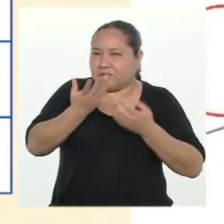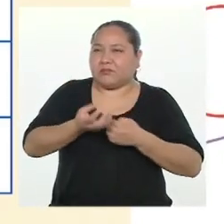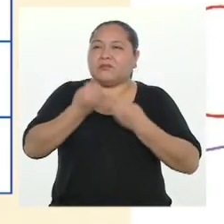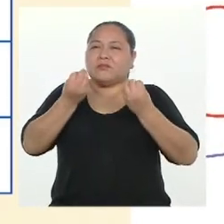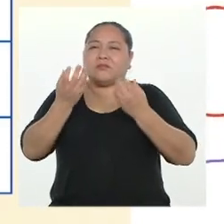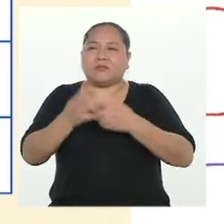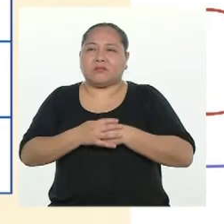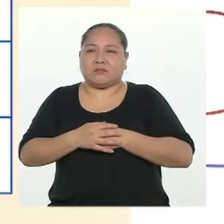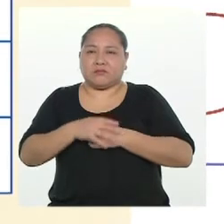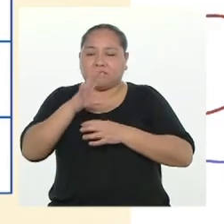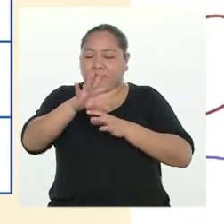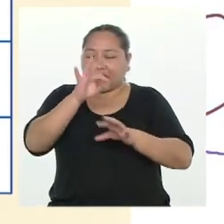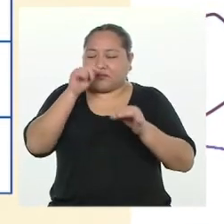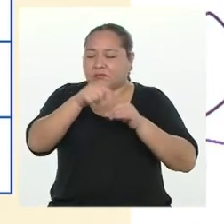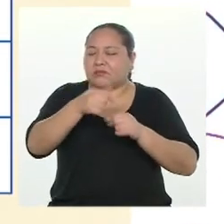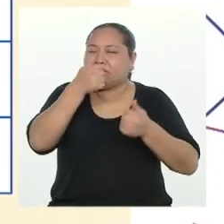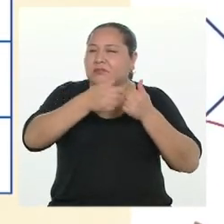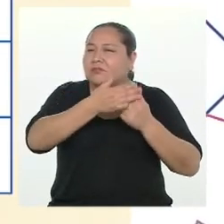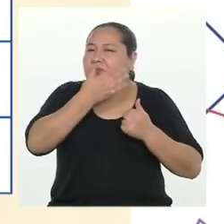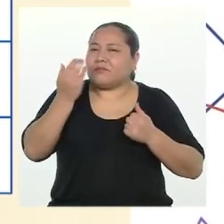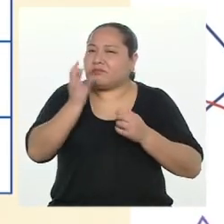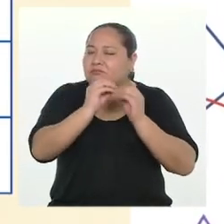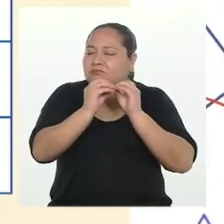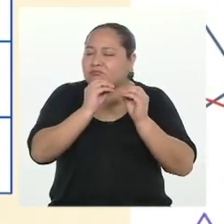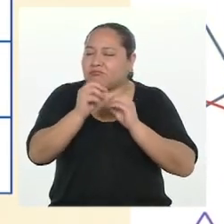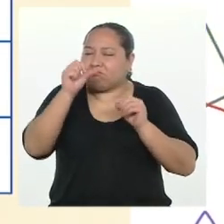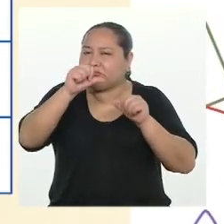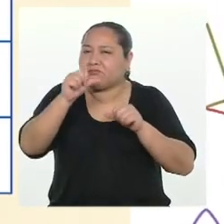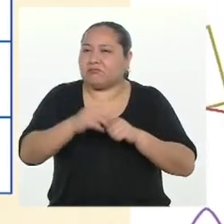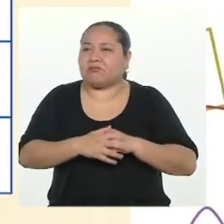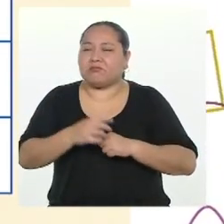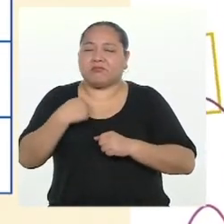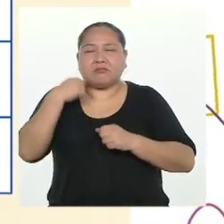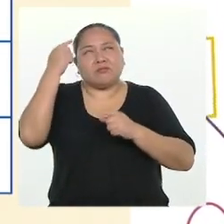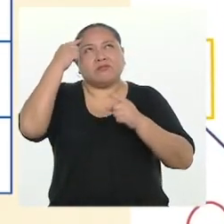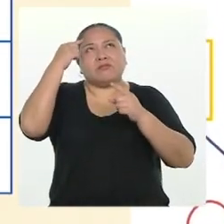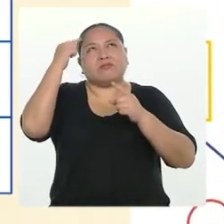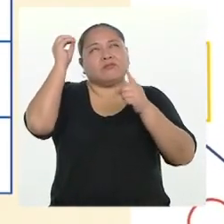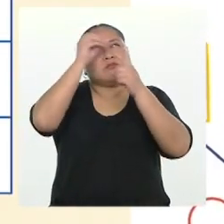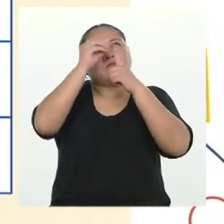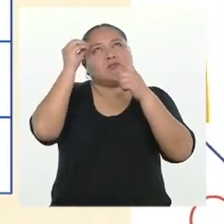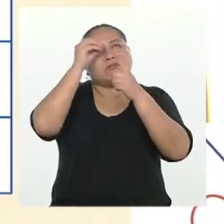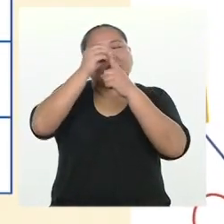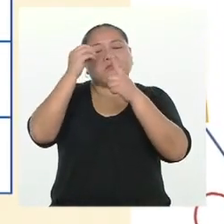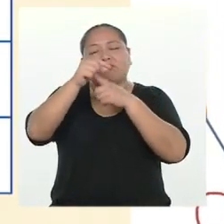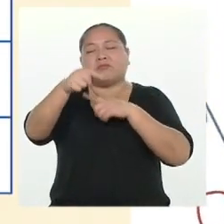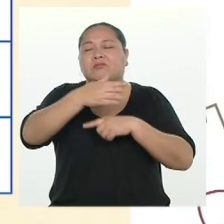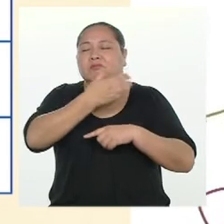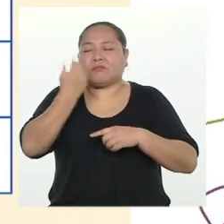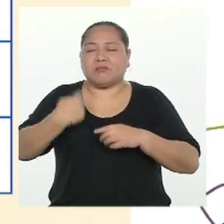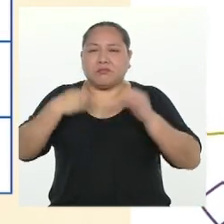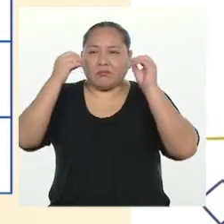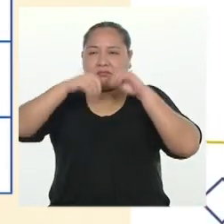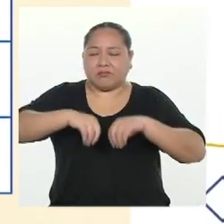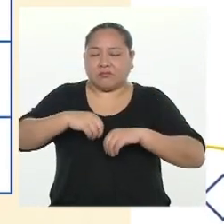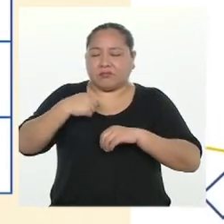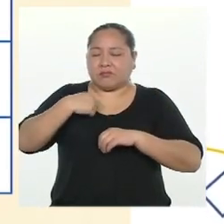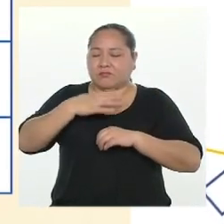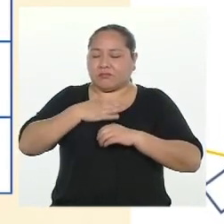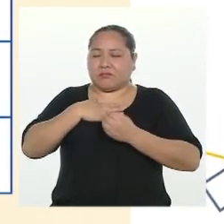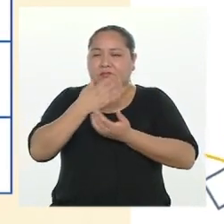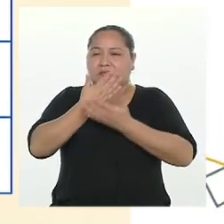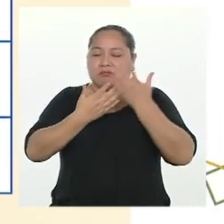lo que debo mejorar en mi reporte de indagación? ¿Me propongo acciones de mejora considerando mis fortalezas y dificultades?